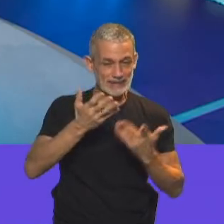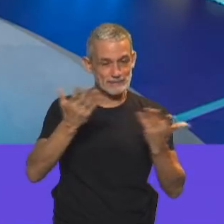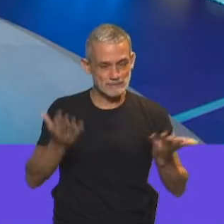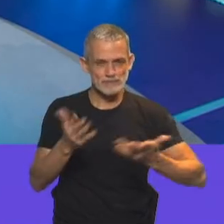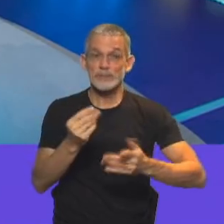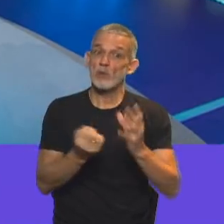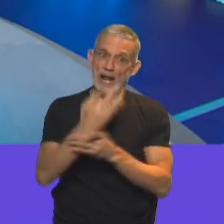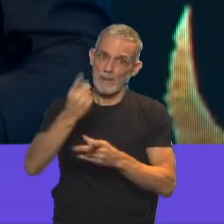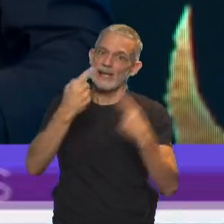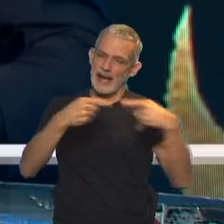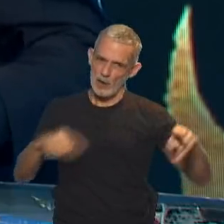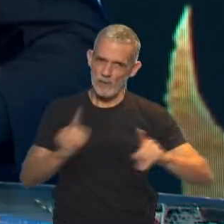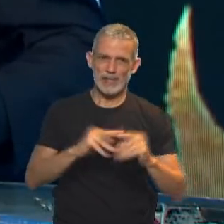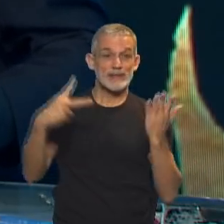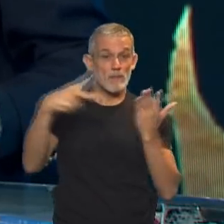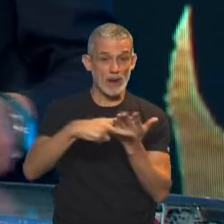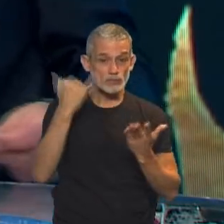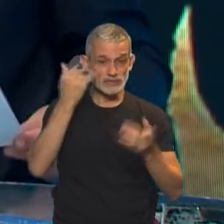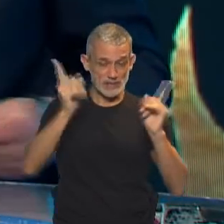tendremos una mañana con novedades hace una pausa y ya volvemos no se vayan